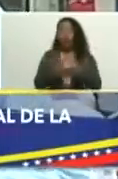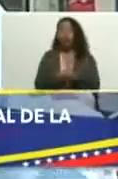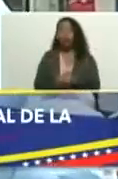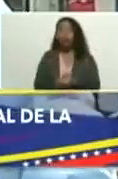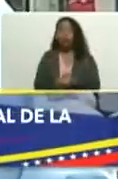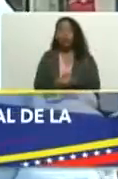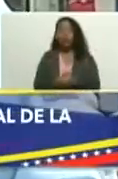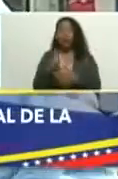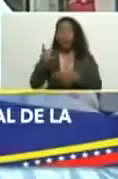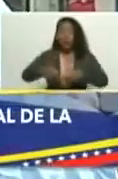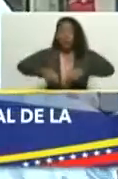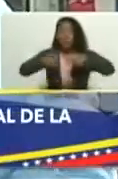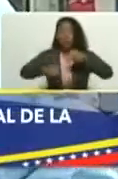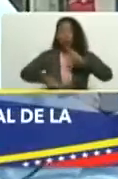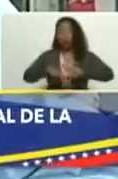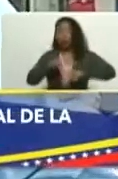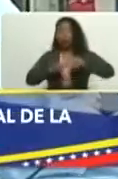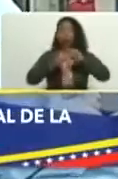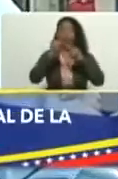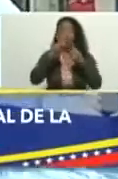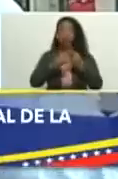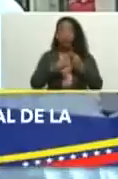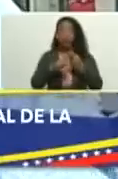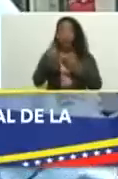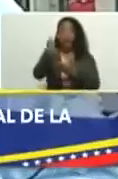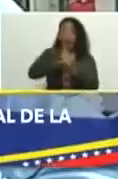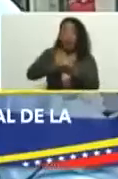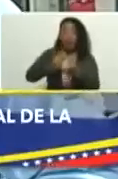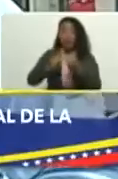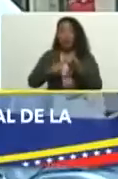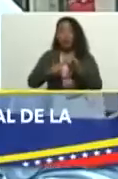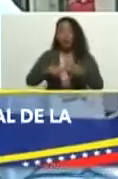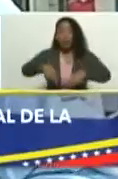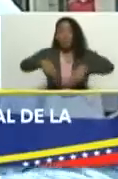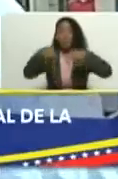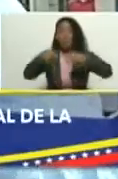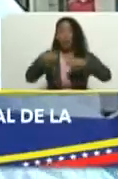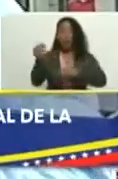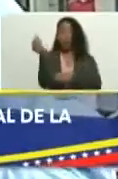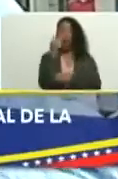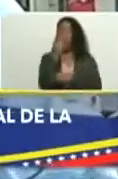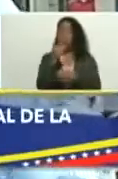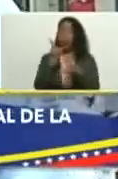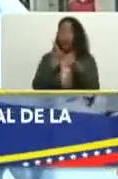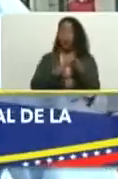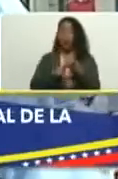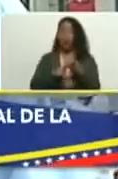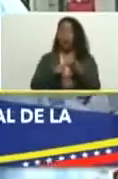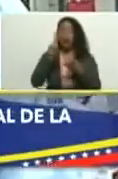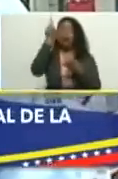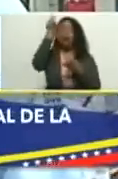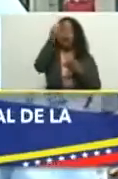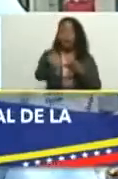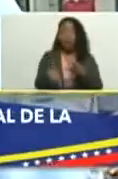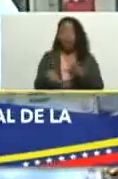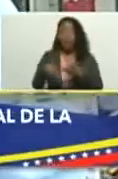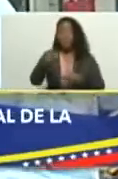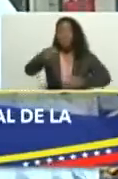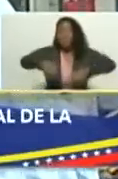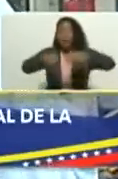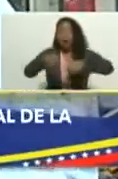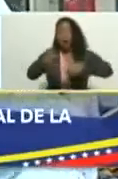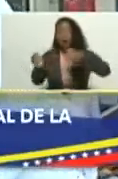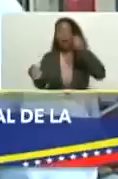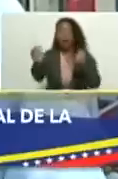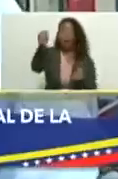el mercado construcción, el mercado farmacéutico, el mercado alimenticio y también el mercado automotriz. Mi